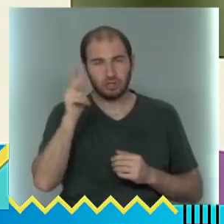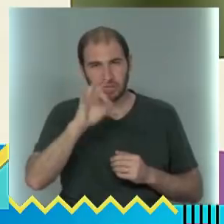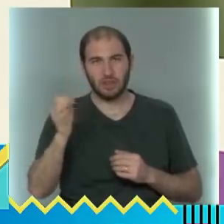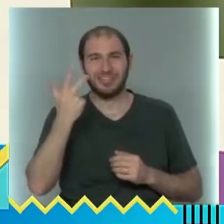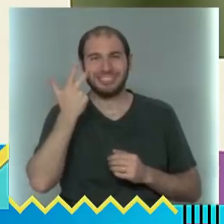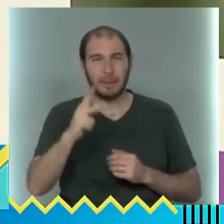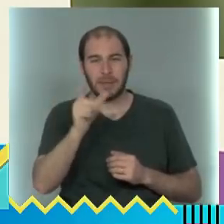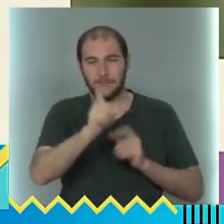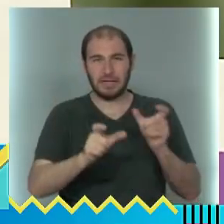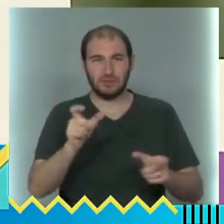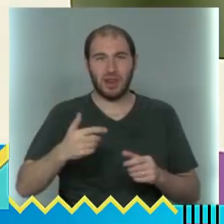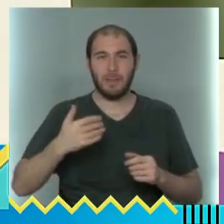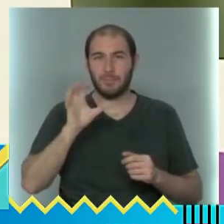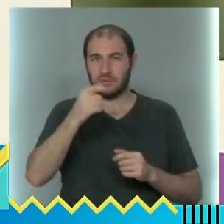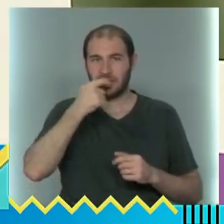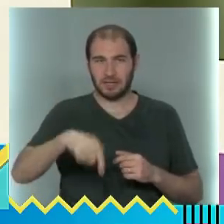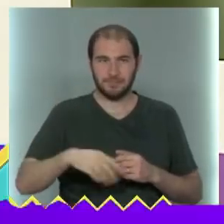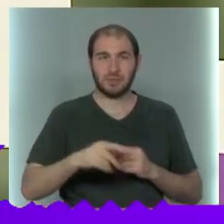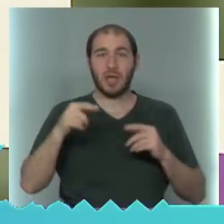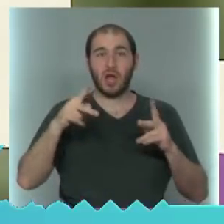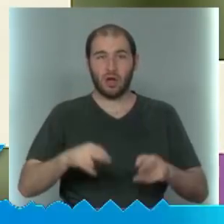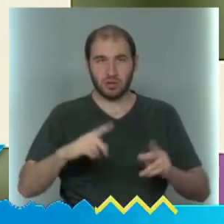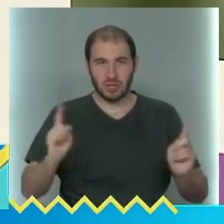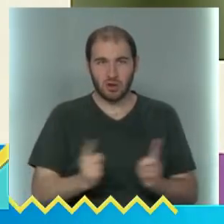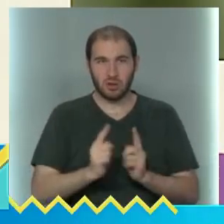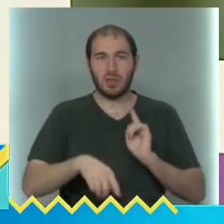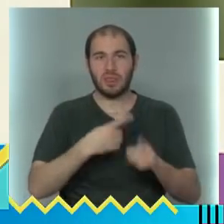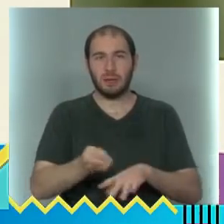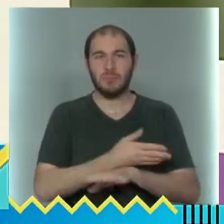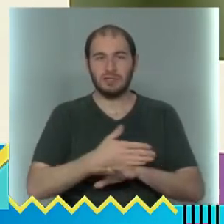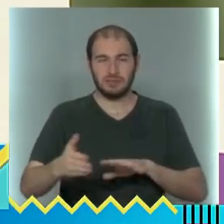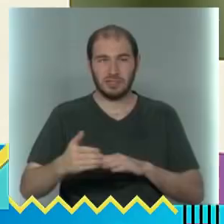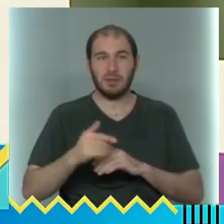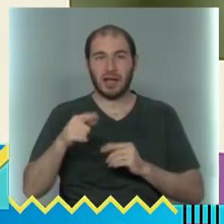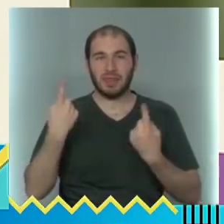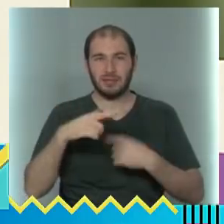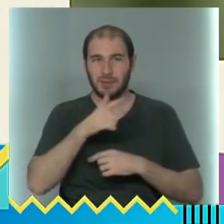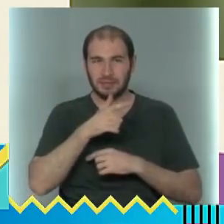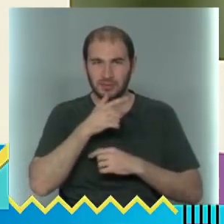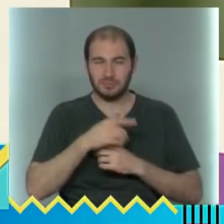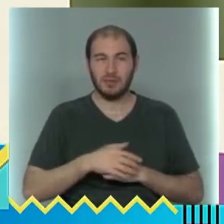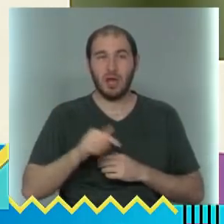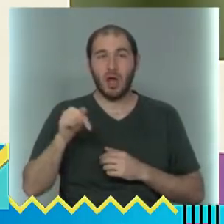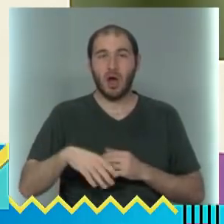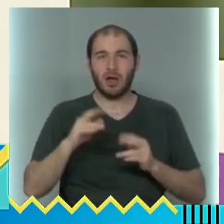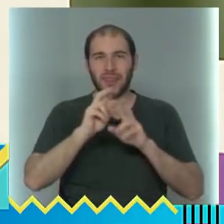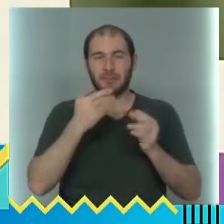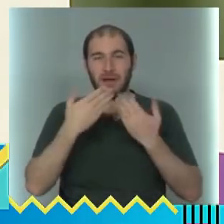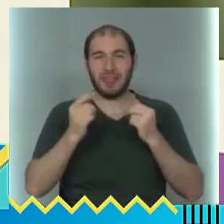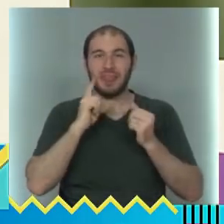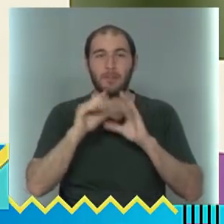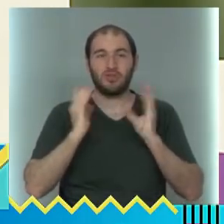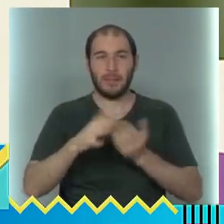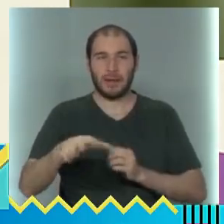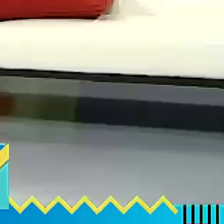3.000 pacientes en la provincia. Nos vamos a ir a un muy breve corte y enseguida regresamos con más distintos parecidos, hoy hablando en el Día Mundial